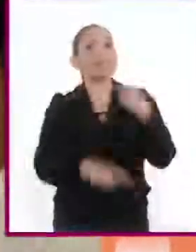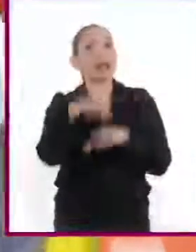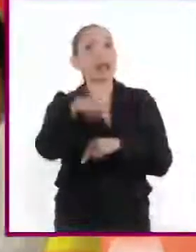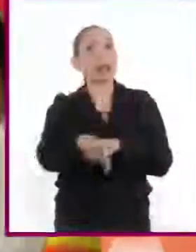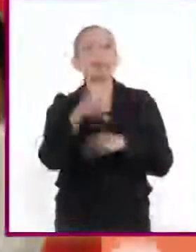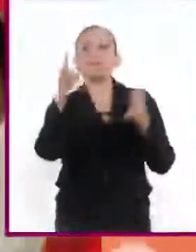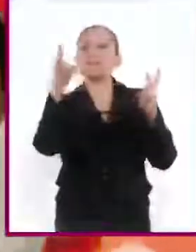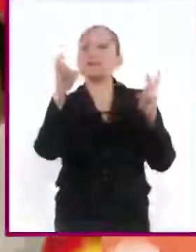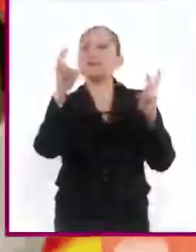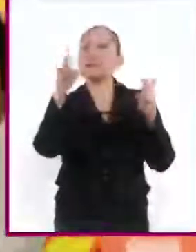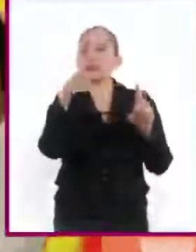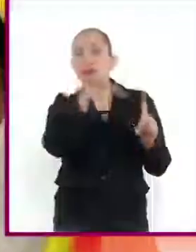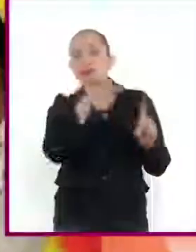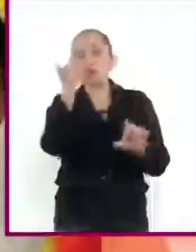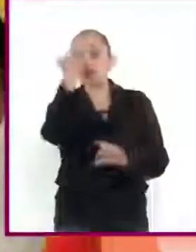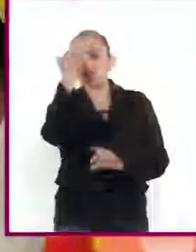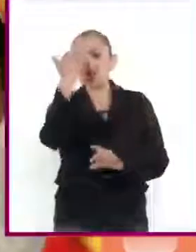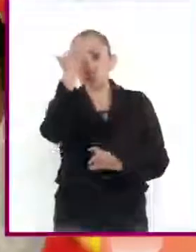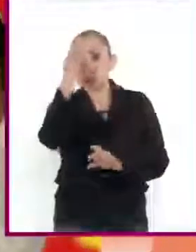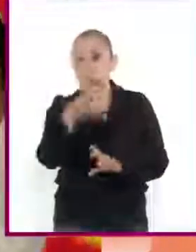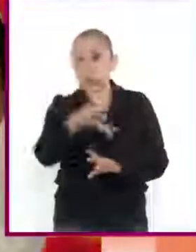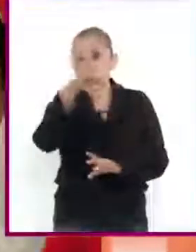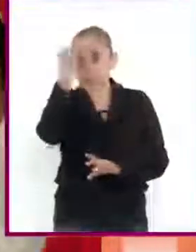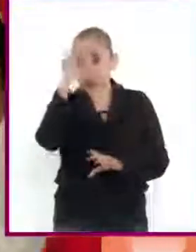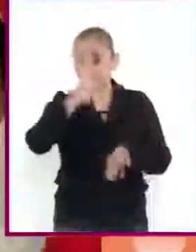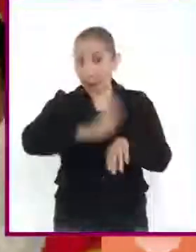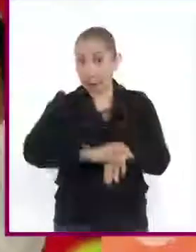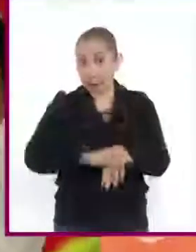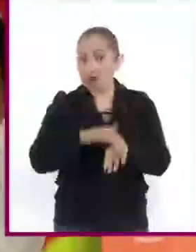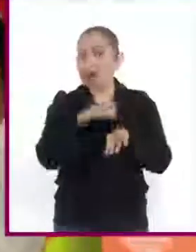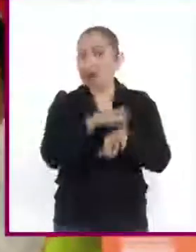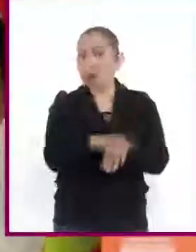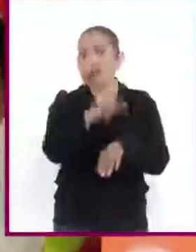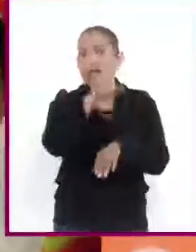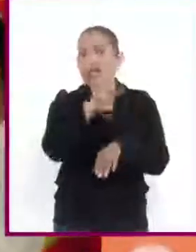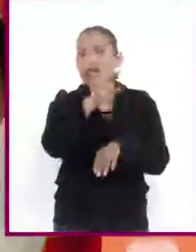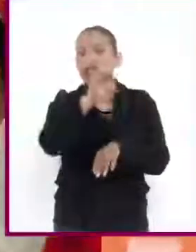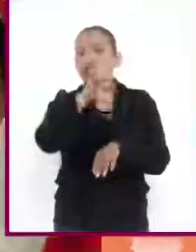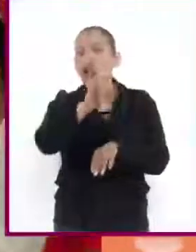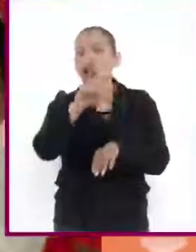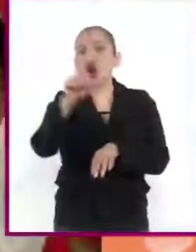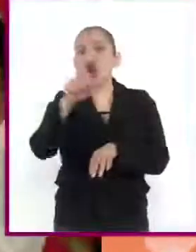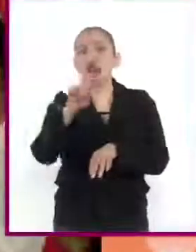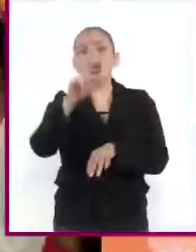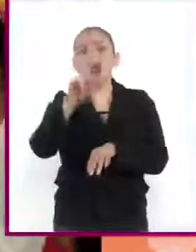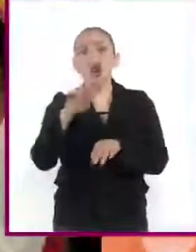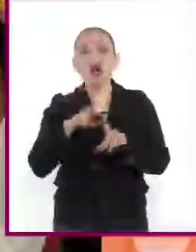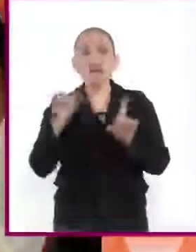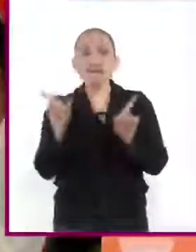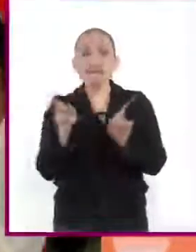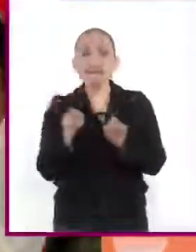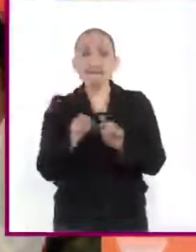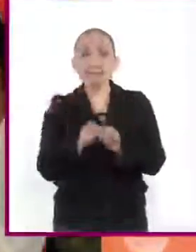este programa en el que conoceremos y aprenderemos más sobre las reacciones de oxidación y reducción.